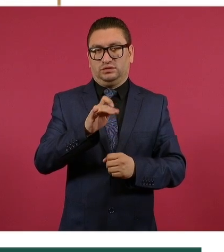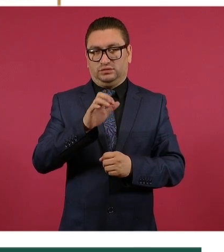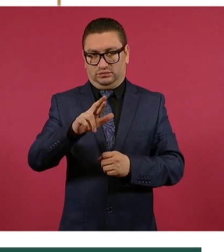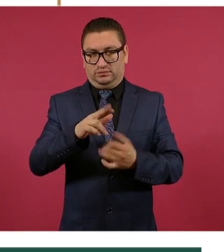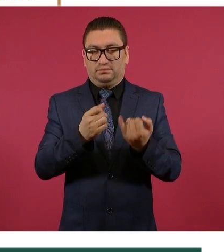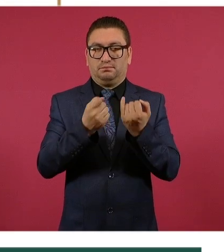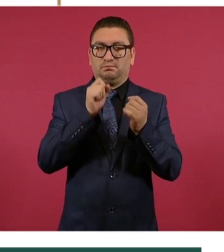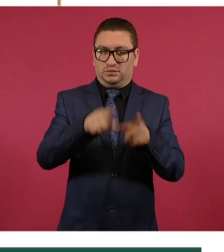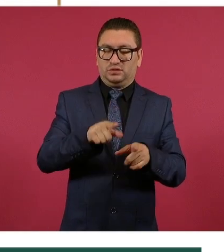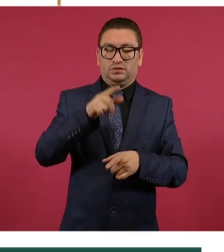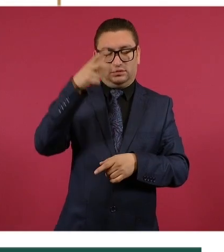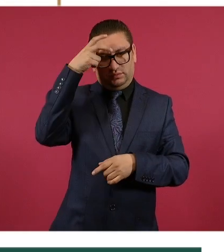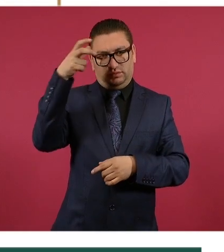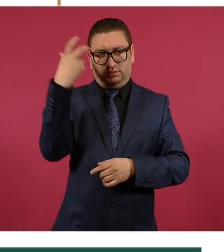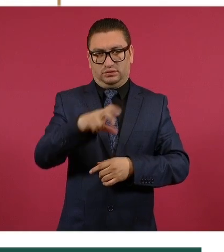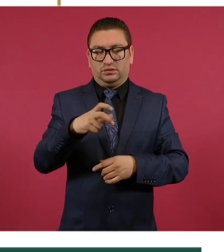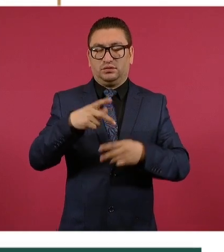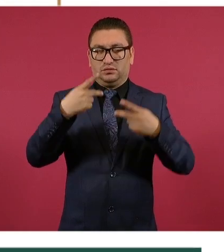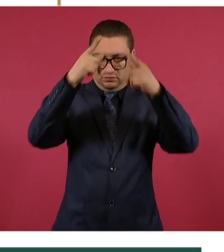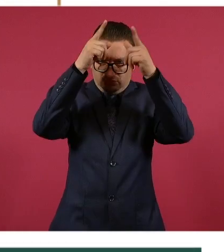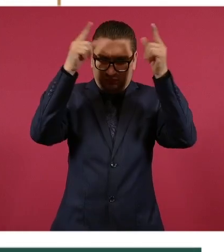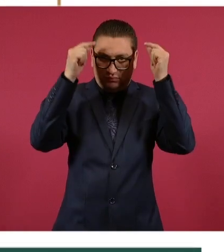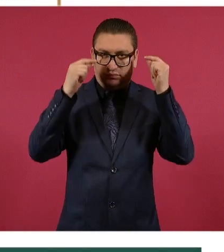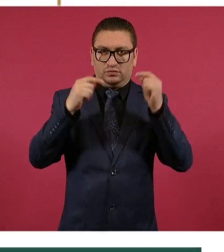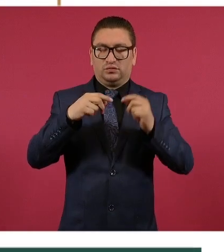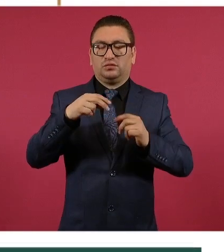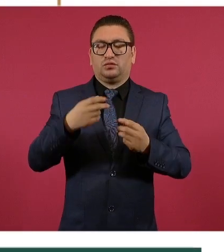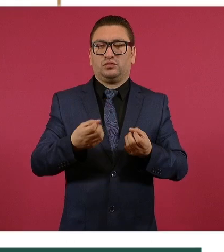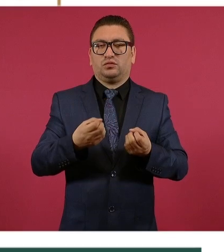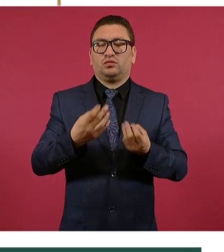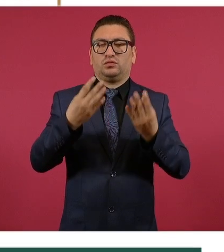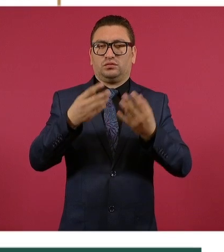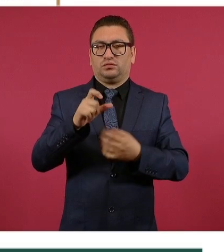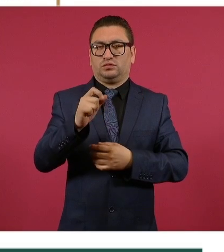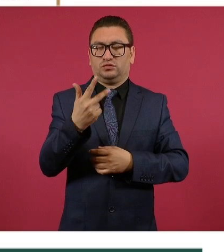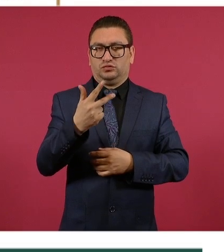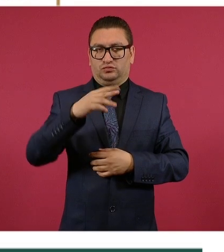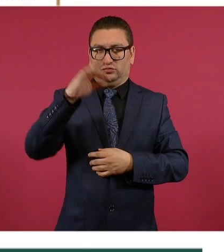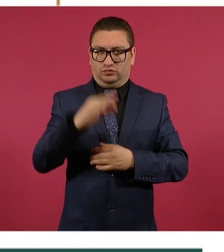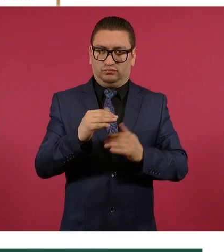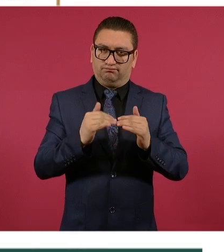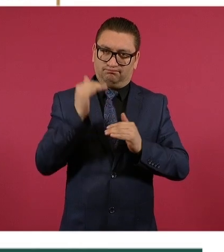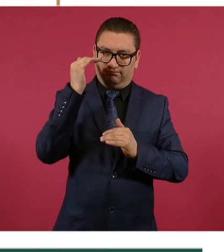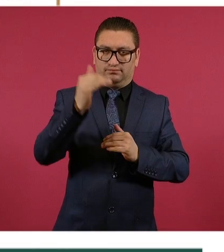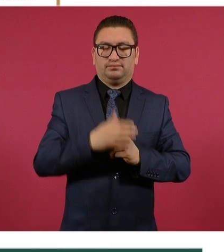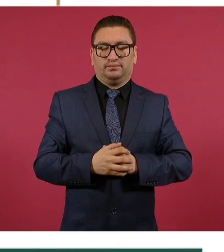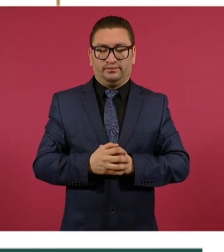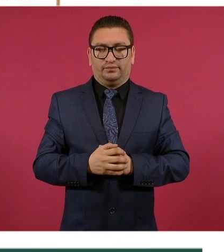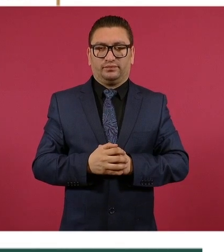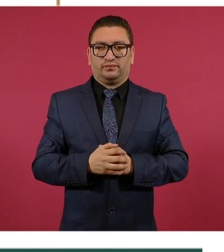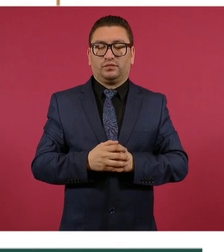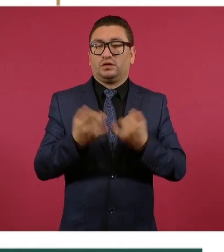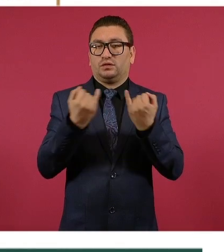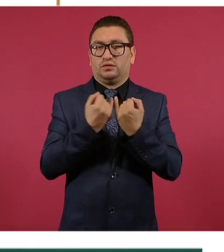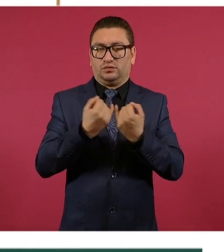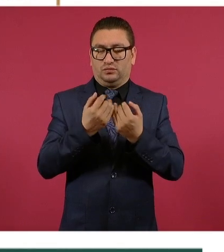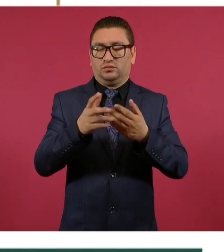Hidalgo, que tuvo un incremento de personal de enfermería de 28% más. También se han